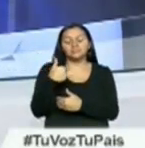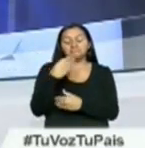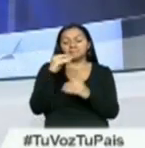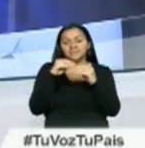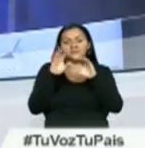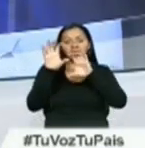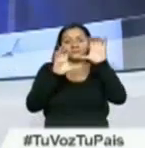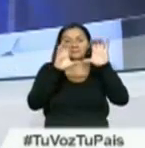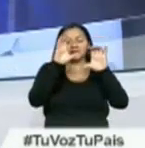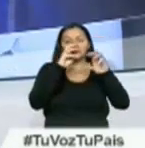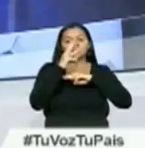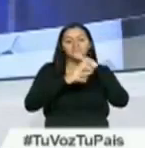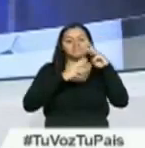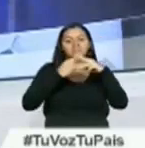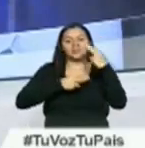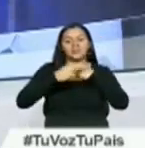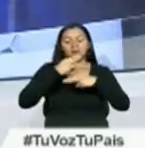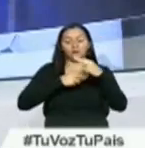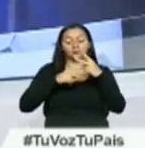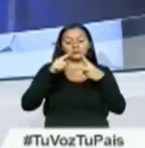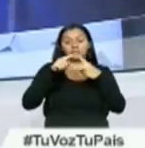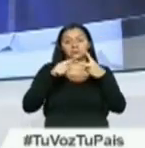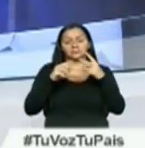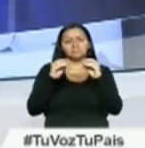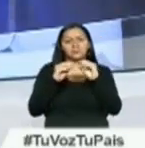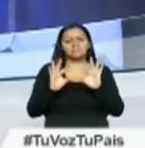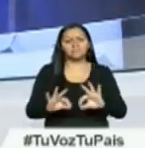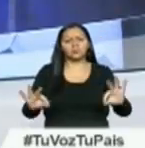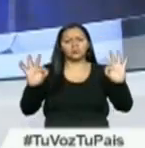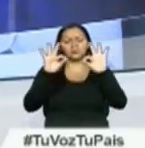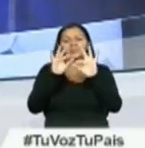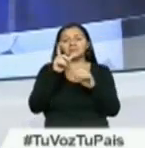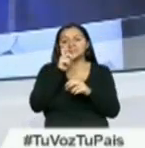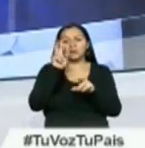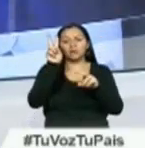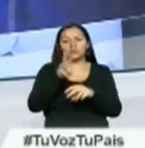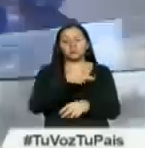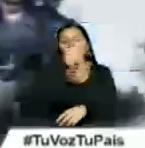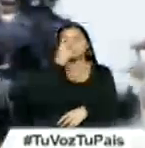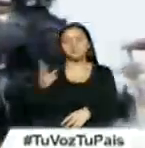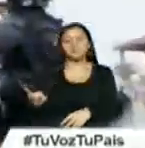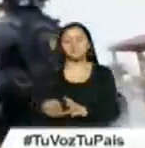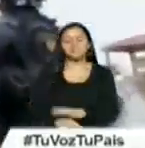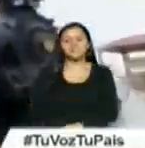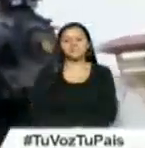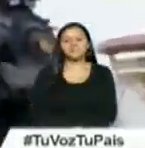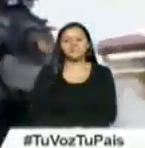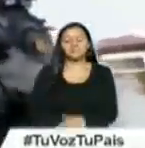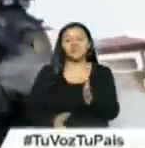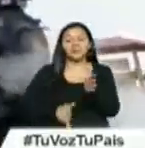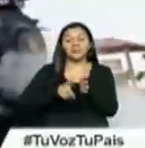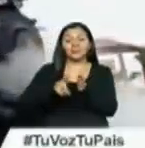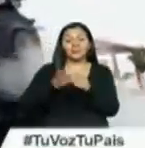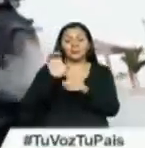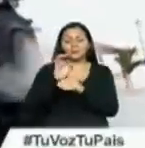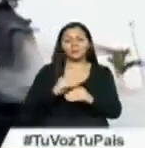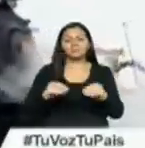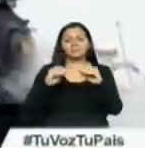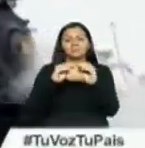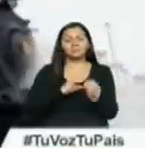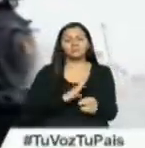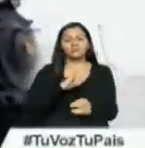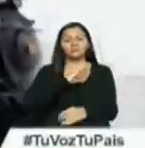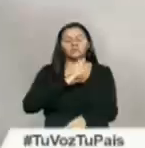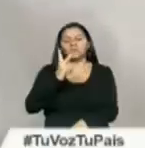Feria World Travel Market, considerada la más importante realizada en Londres. Tren Ecuador enorgullece al país con 2